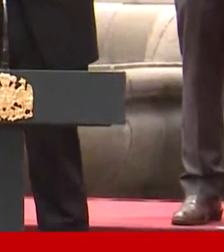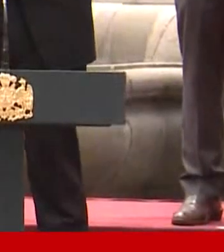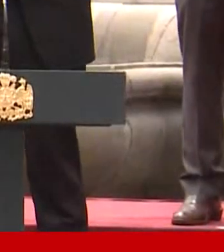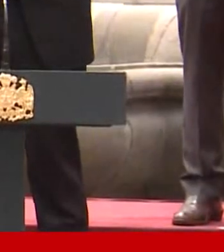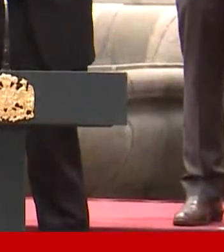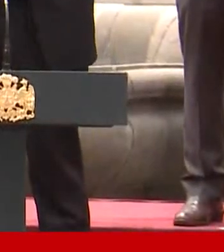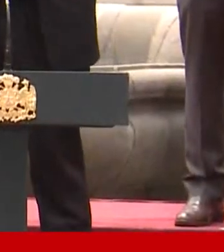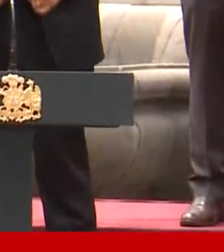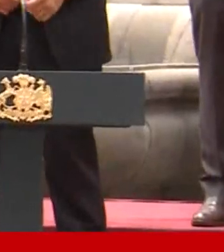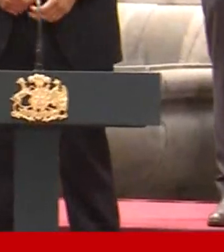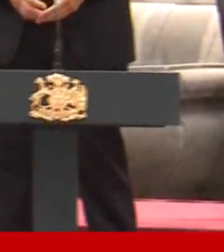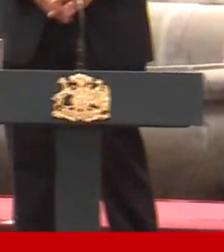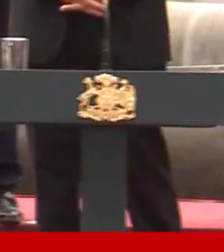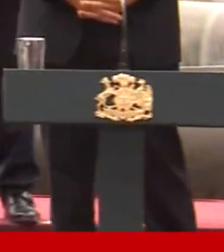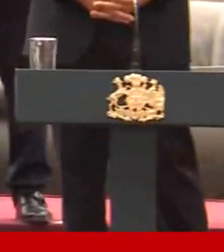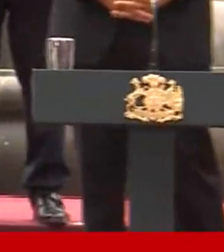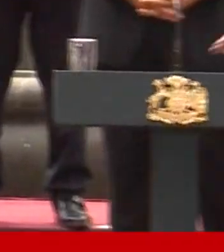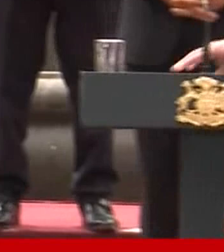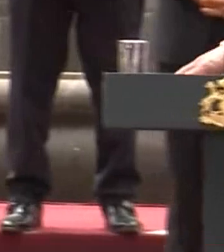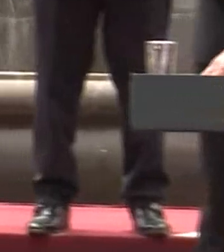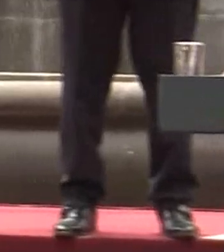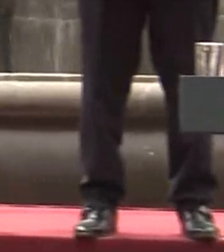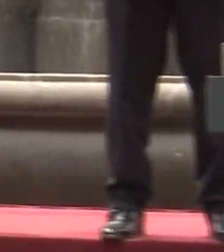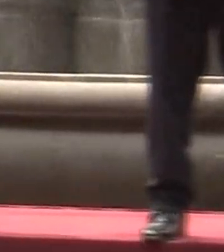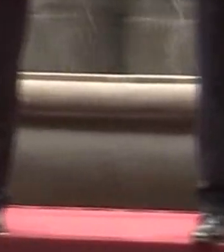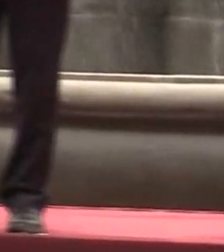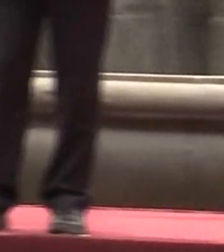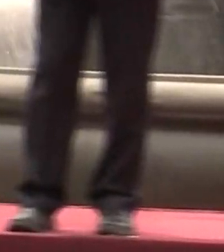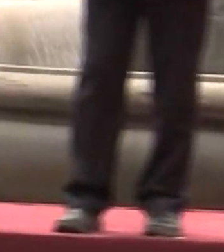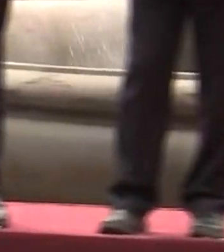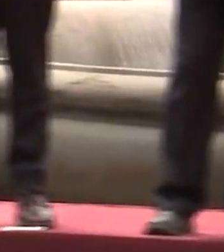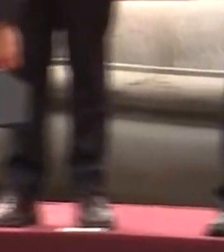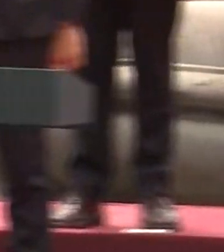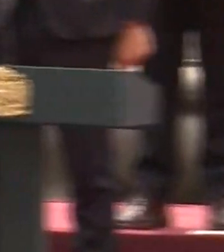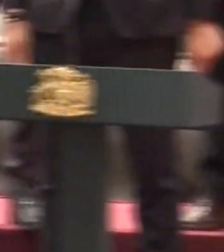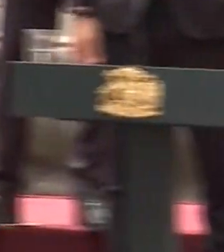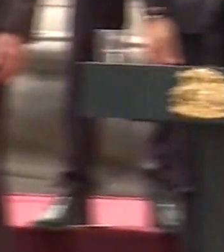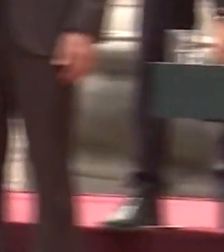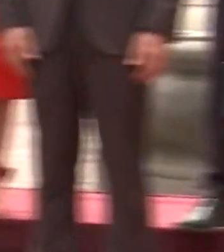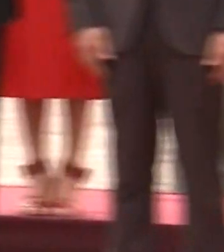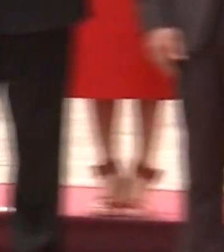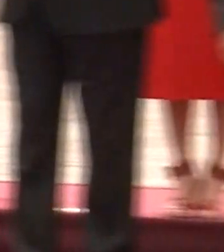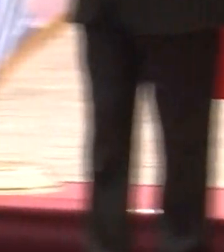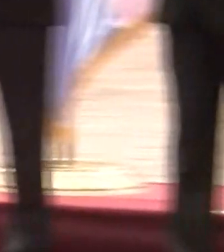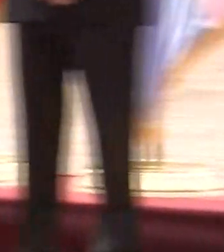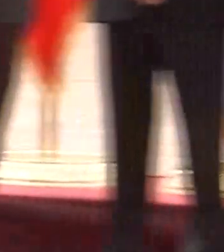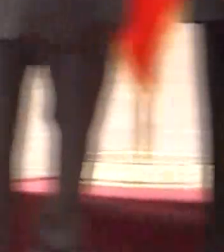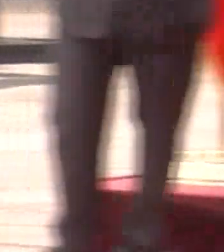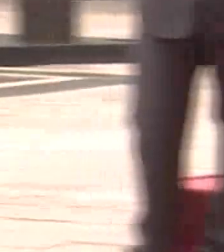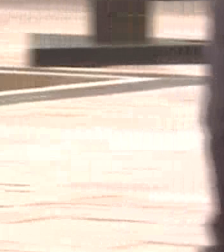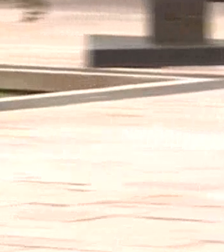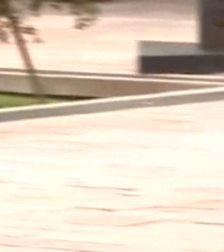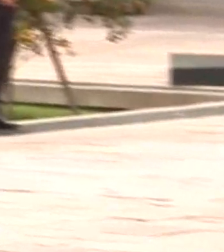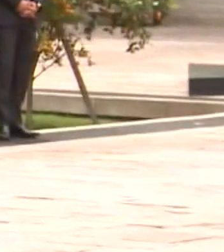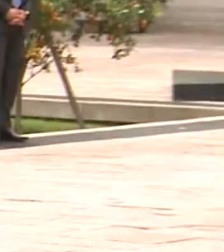el presidente argentino. Agradecemos la presencia y el presidente de Chile, luego de la recepción oficial en el Palacio de la Moneda, sede del gobierno de Chile.